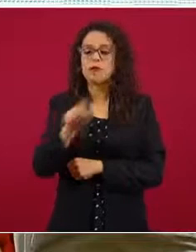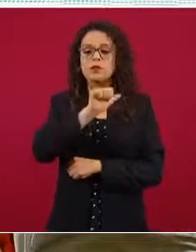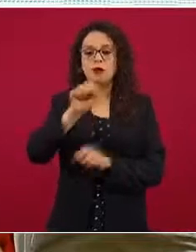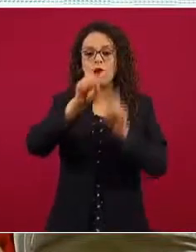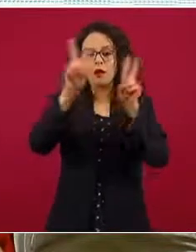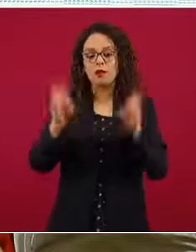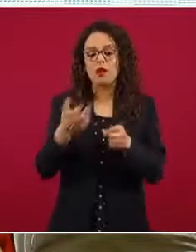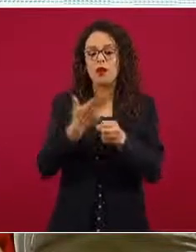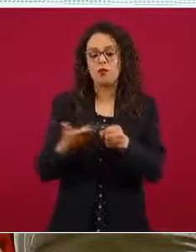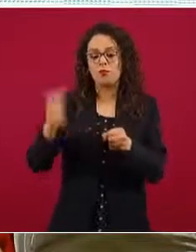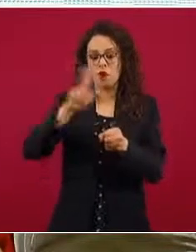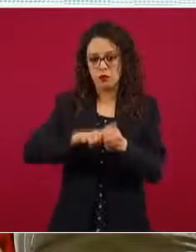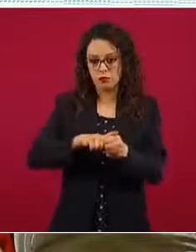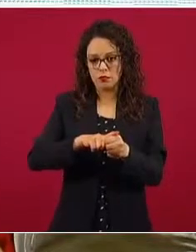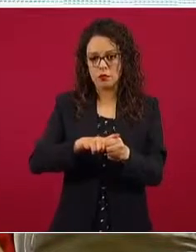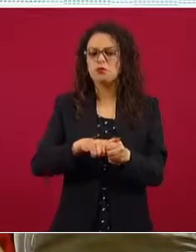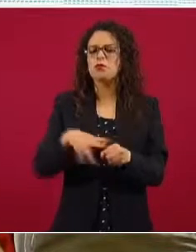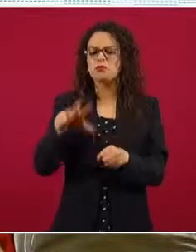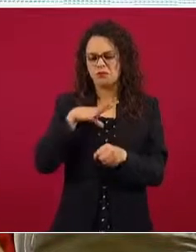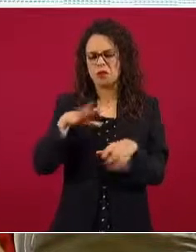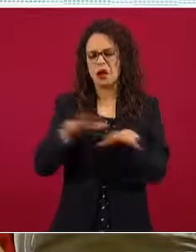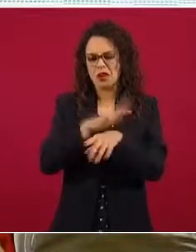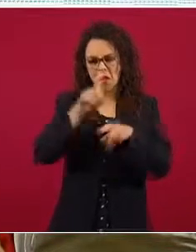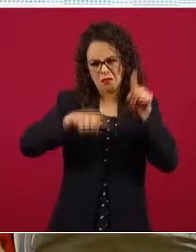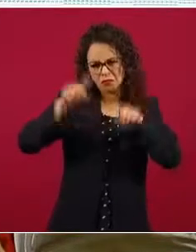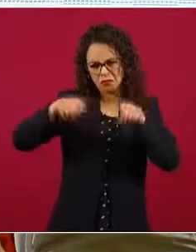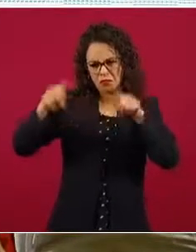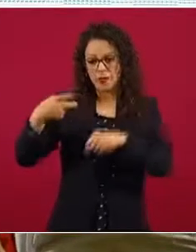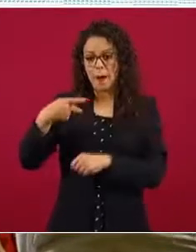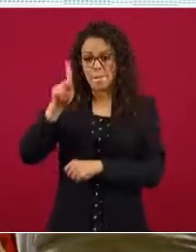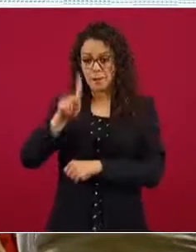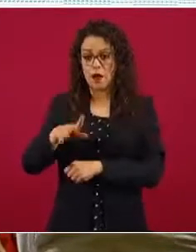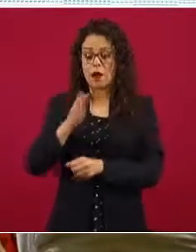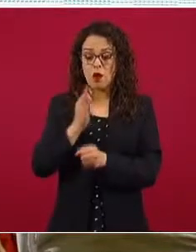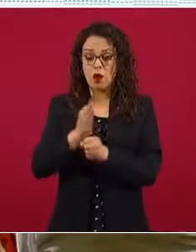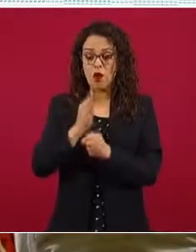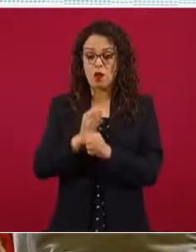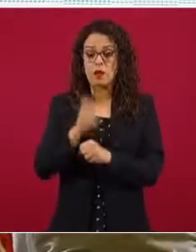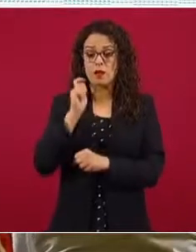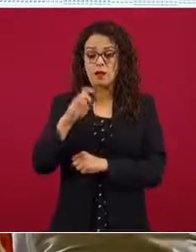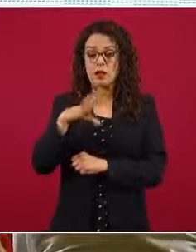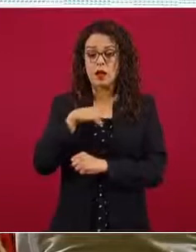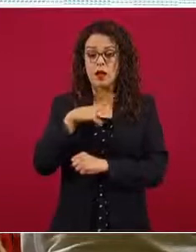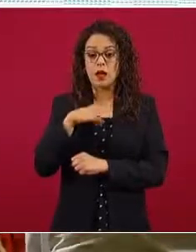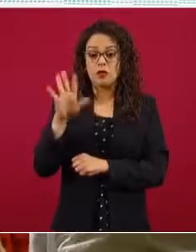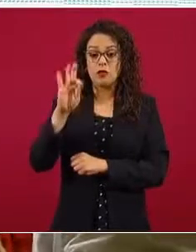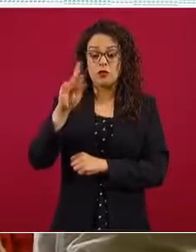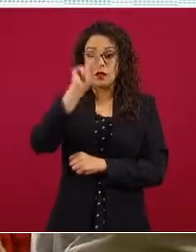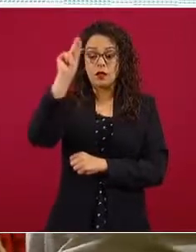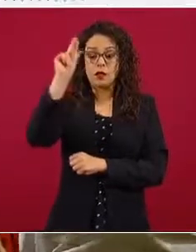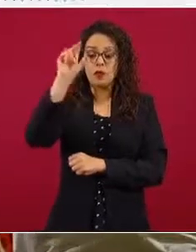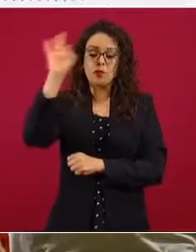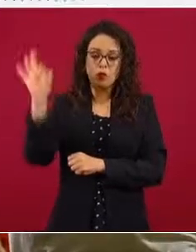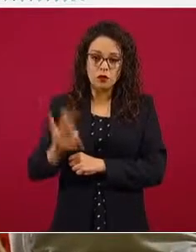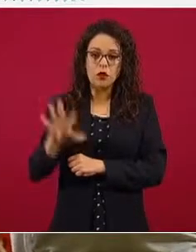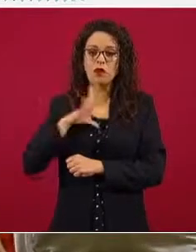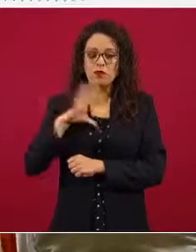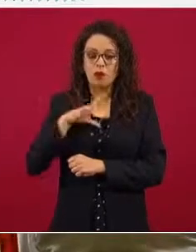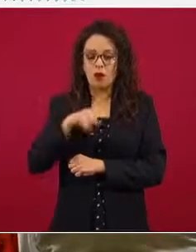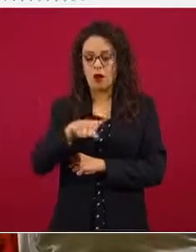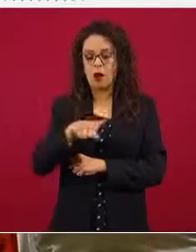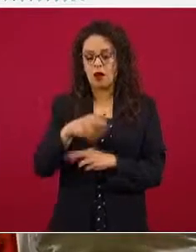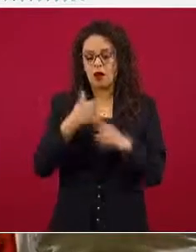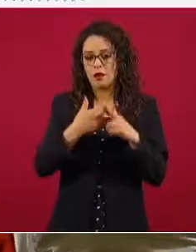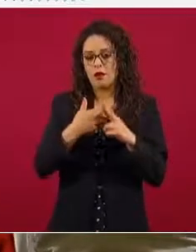hospitalización con importantes variaciones y la disponibilidad hospitalaria superior al casi 80%. La